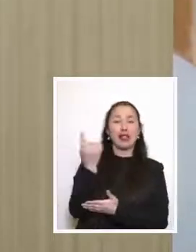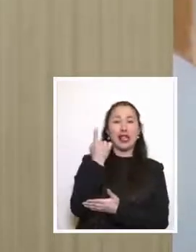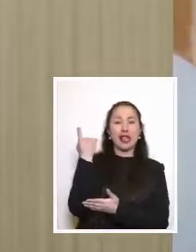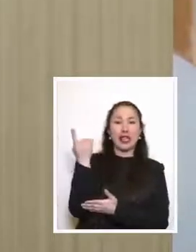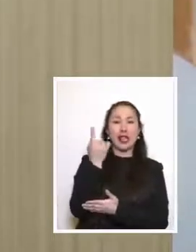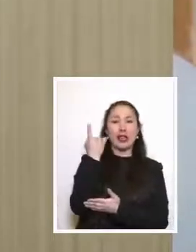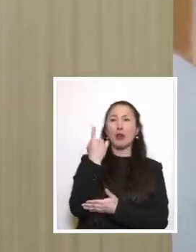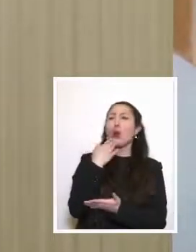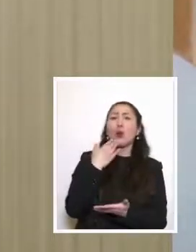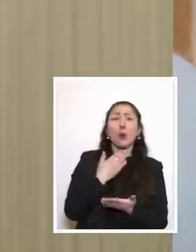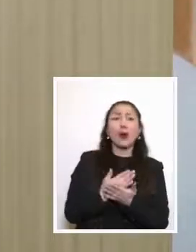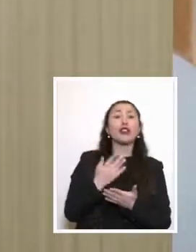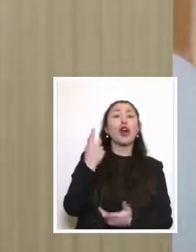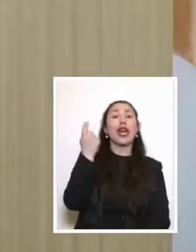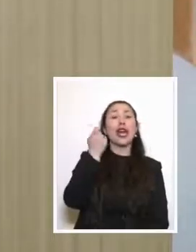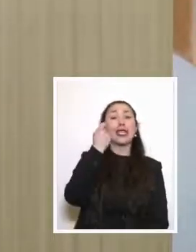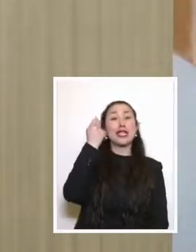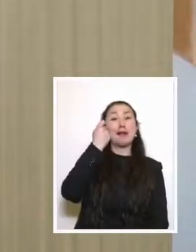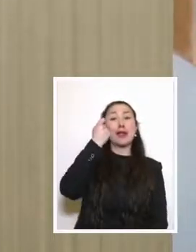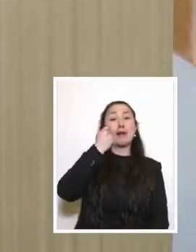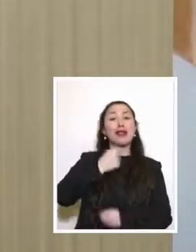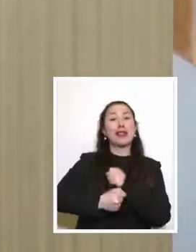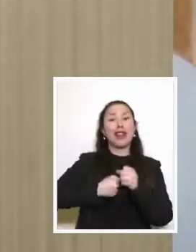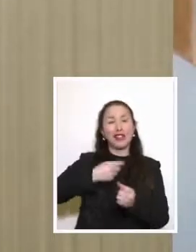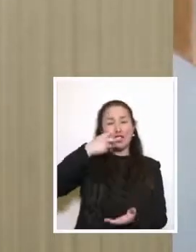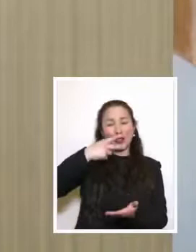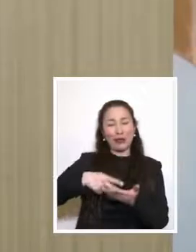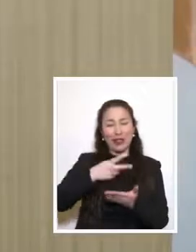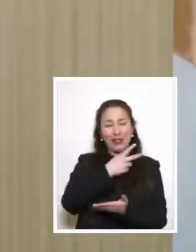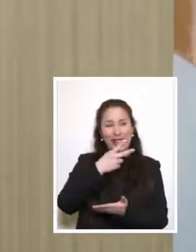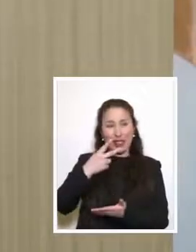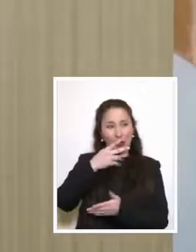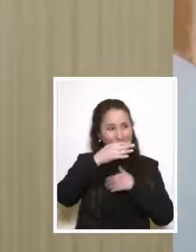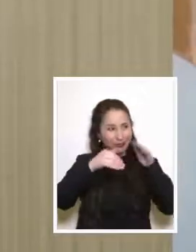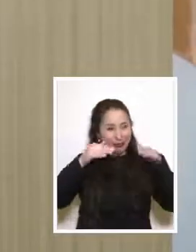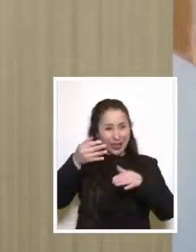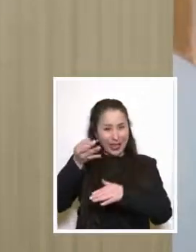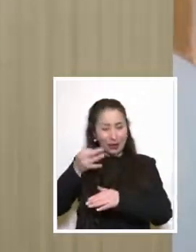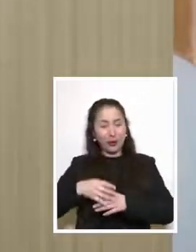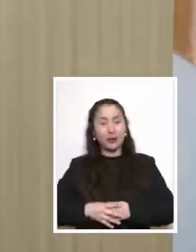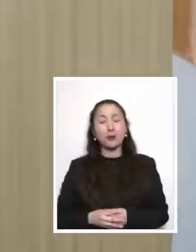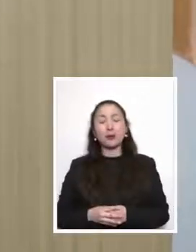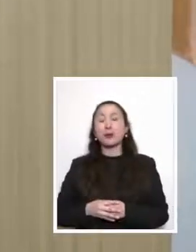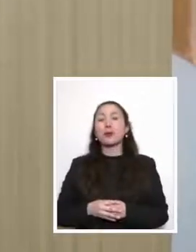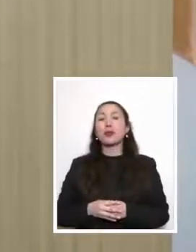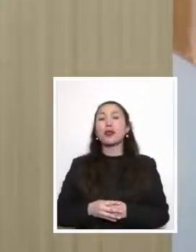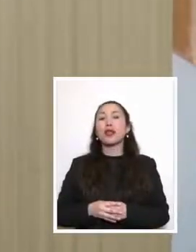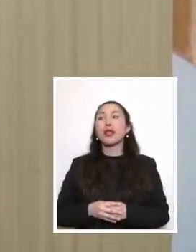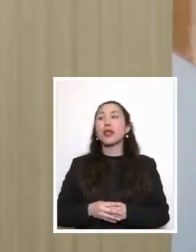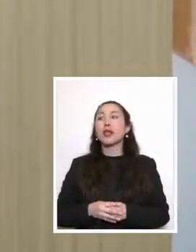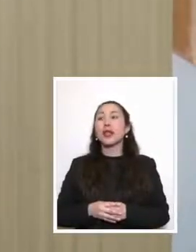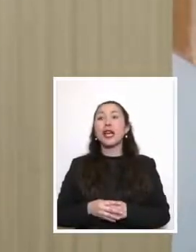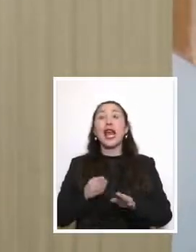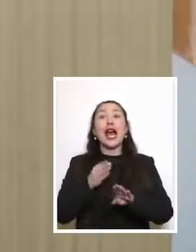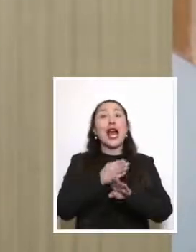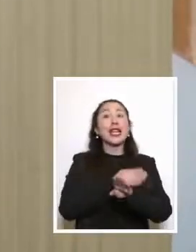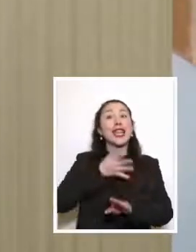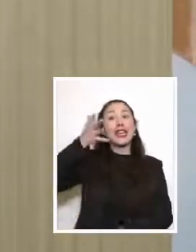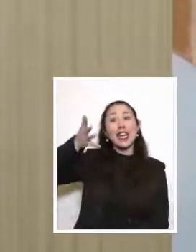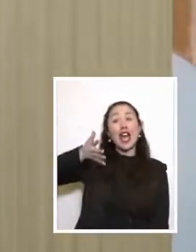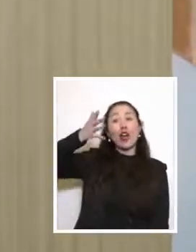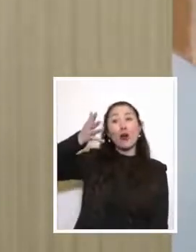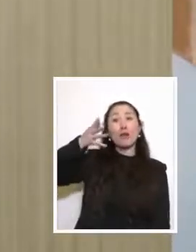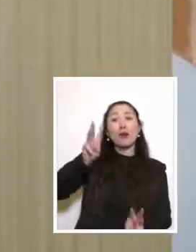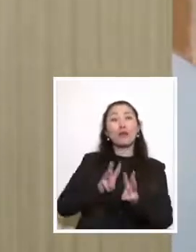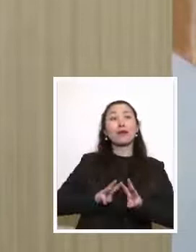en septiembre del 2022. Sin duda, como fue el espacio de la precumbre convocado por